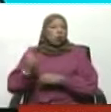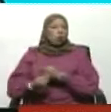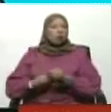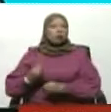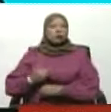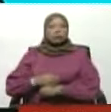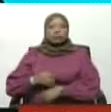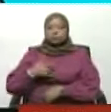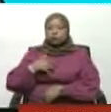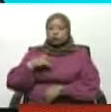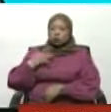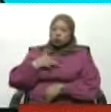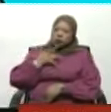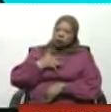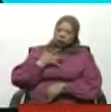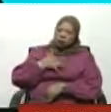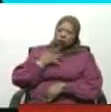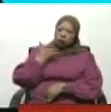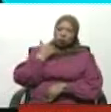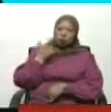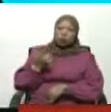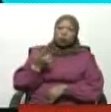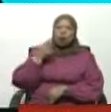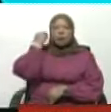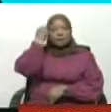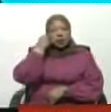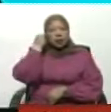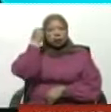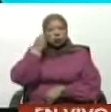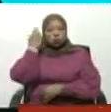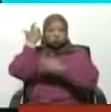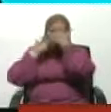tengo ganas. Estoy pensando